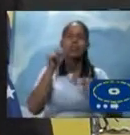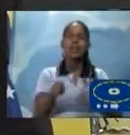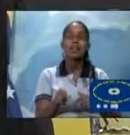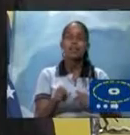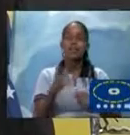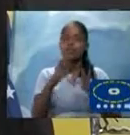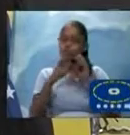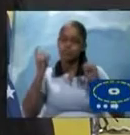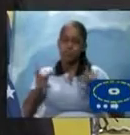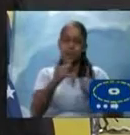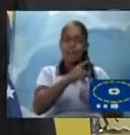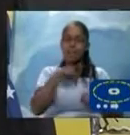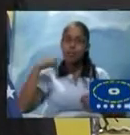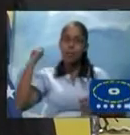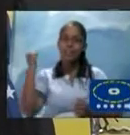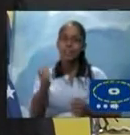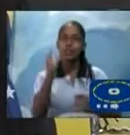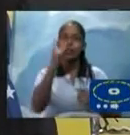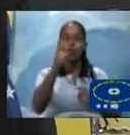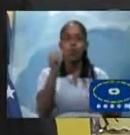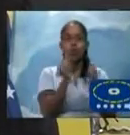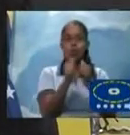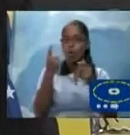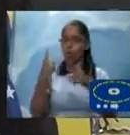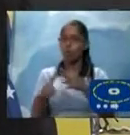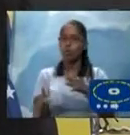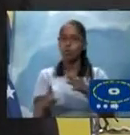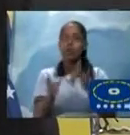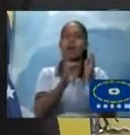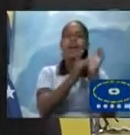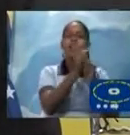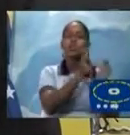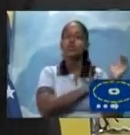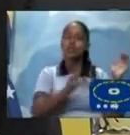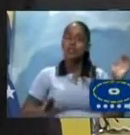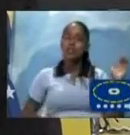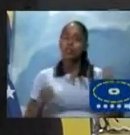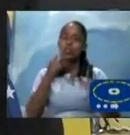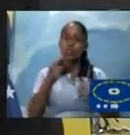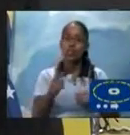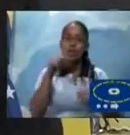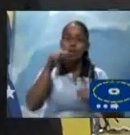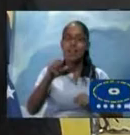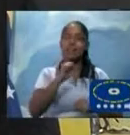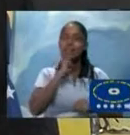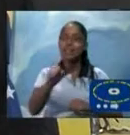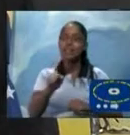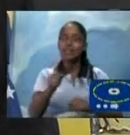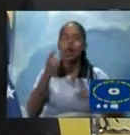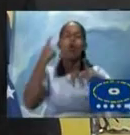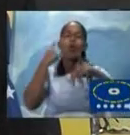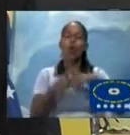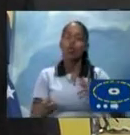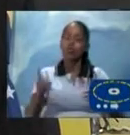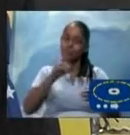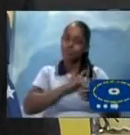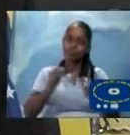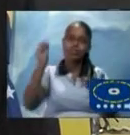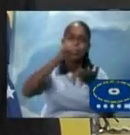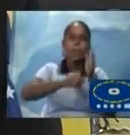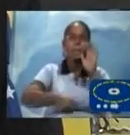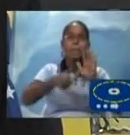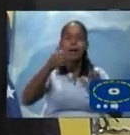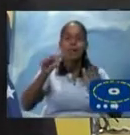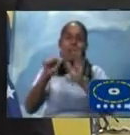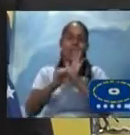y la gente matándose unos con otro. Jesucristo dijo, eso es otra de las señales antes del